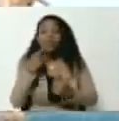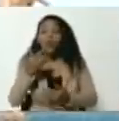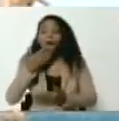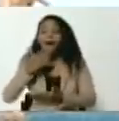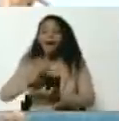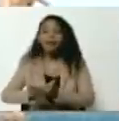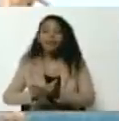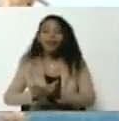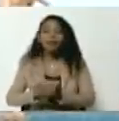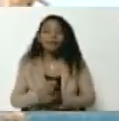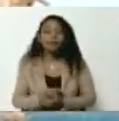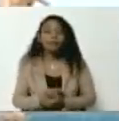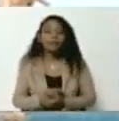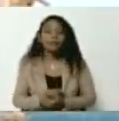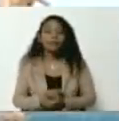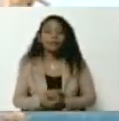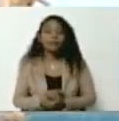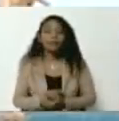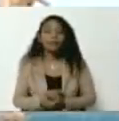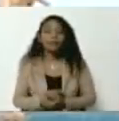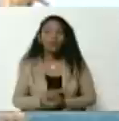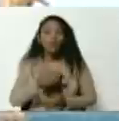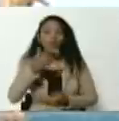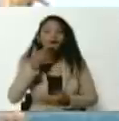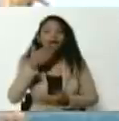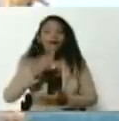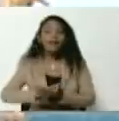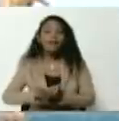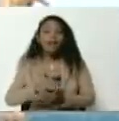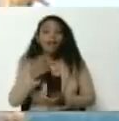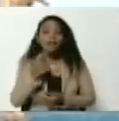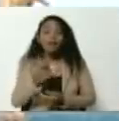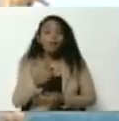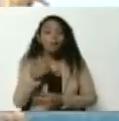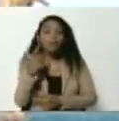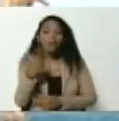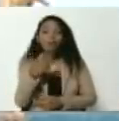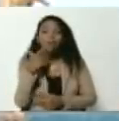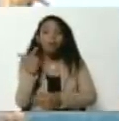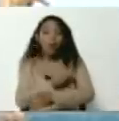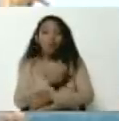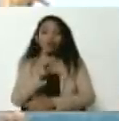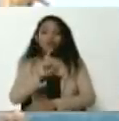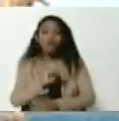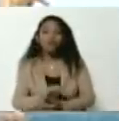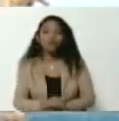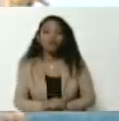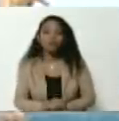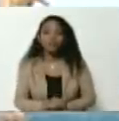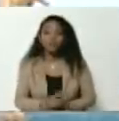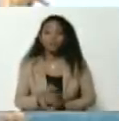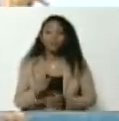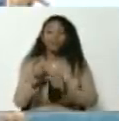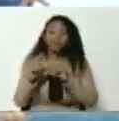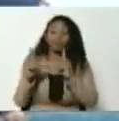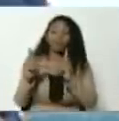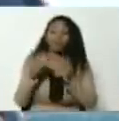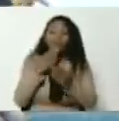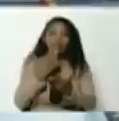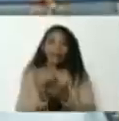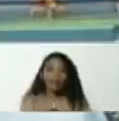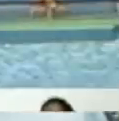carta. Qué bárbaro, ¿no? Una carta diciendo, no, para vacunas no. Qué bárbaro, ¿no? Gracias.